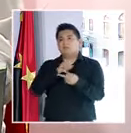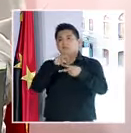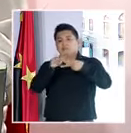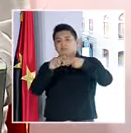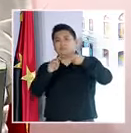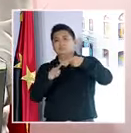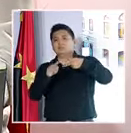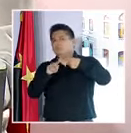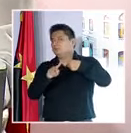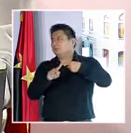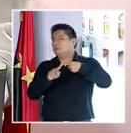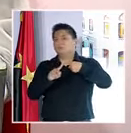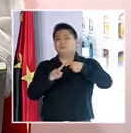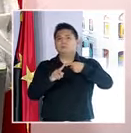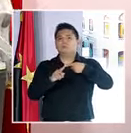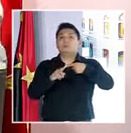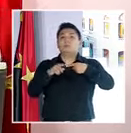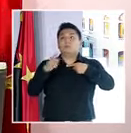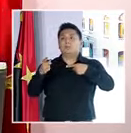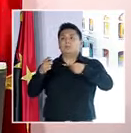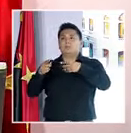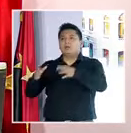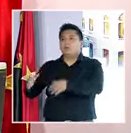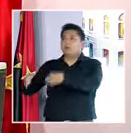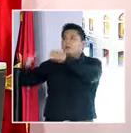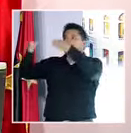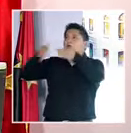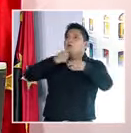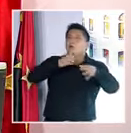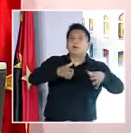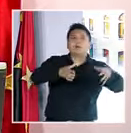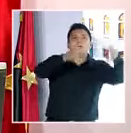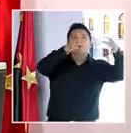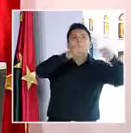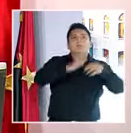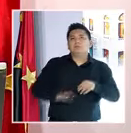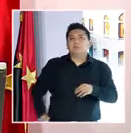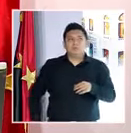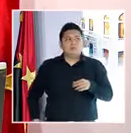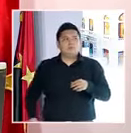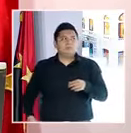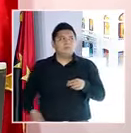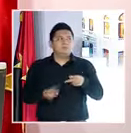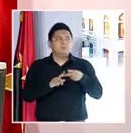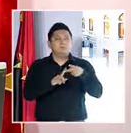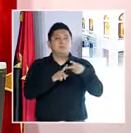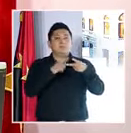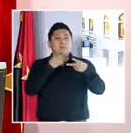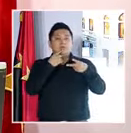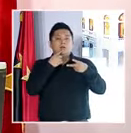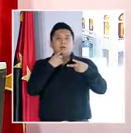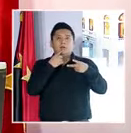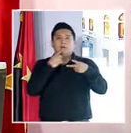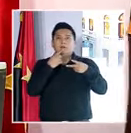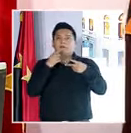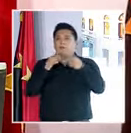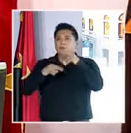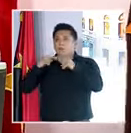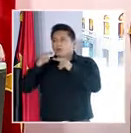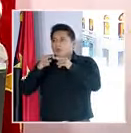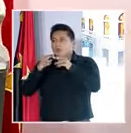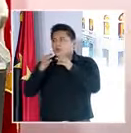metropolitano como en el corredor vial entre Cúcuta y Pamplona, el concurso de los